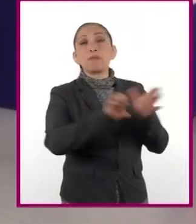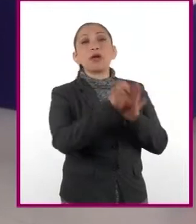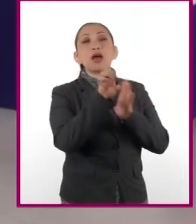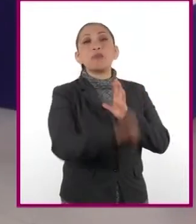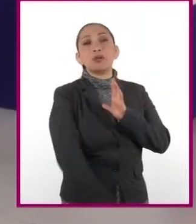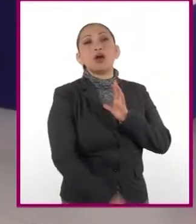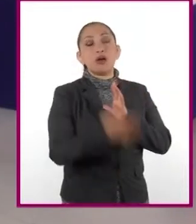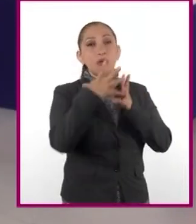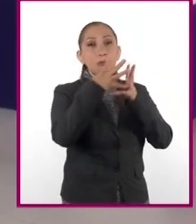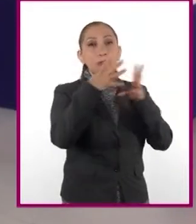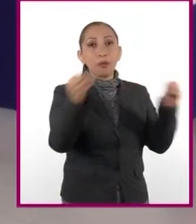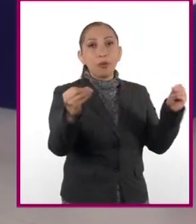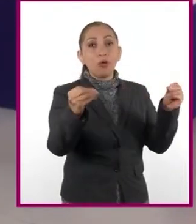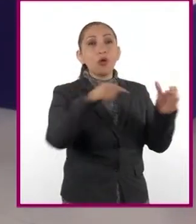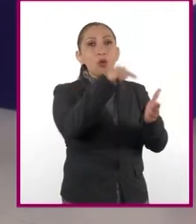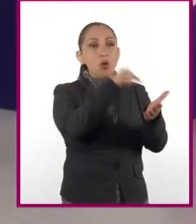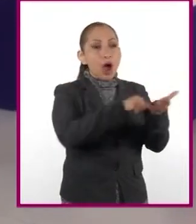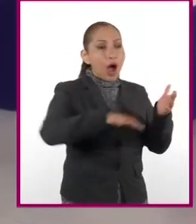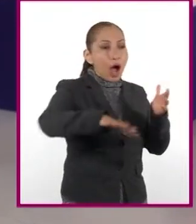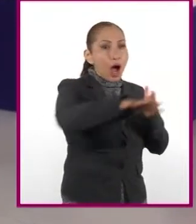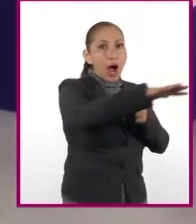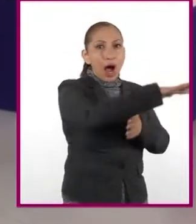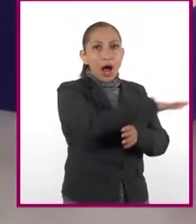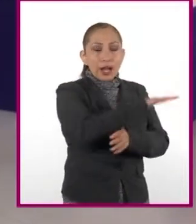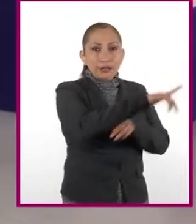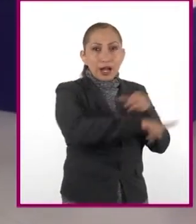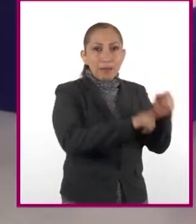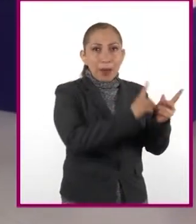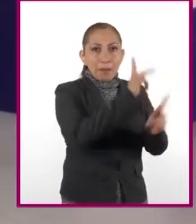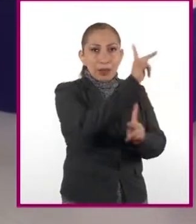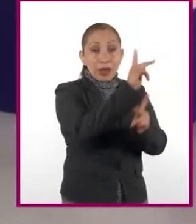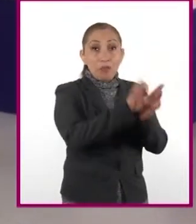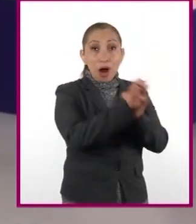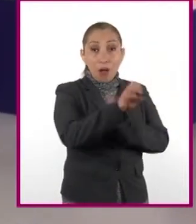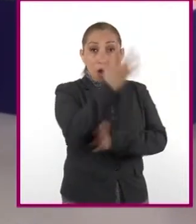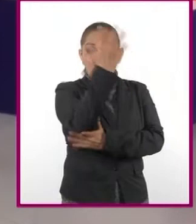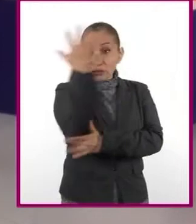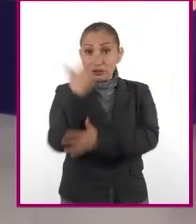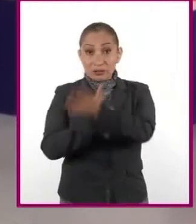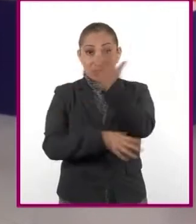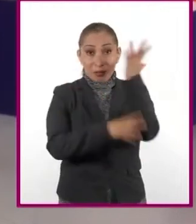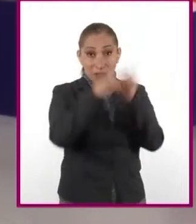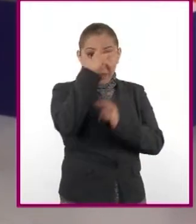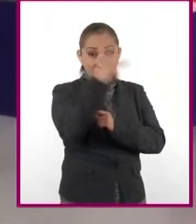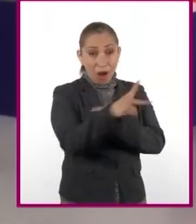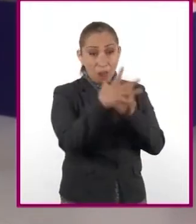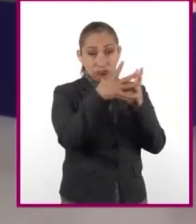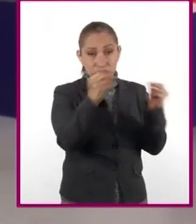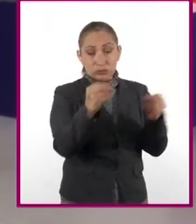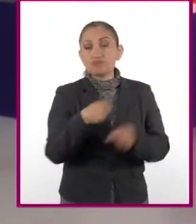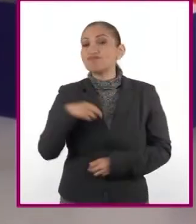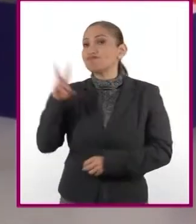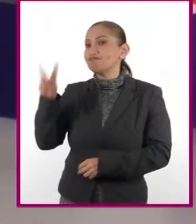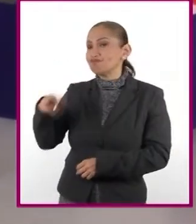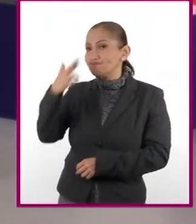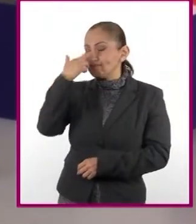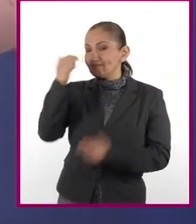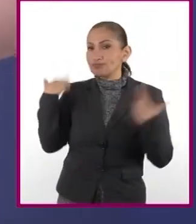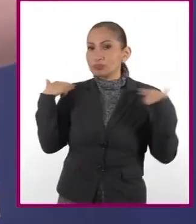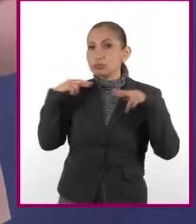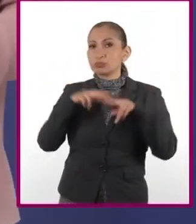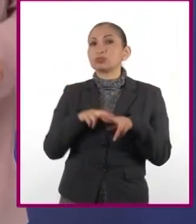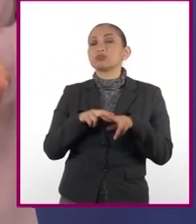la desaparición de ecosistemas completos, como las selvas de México. Tiene toda la razón,